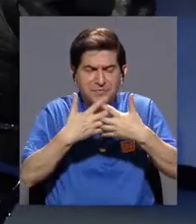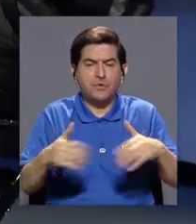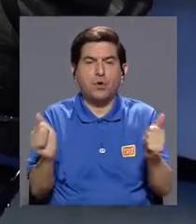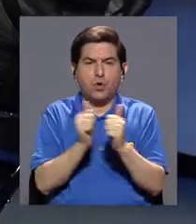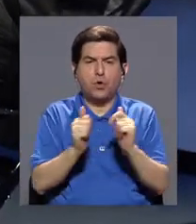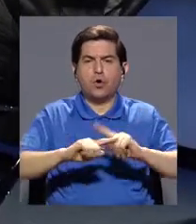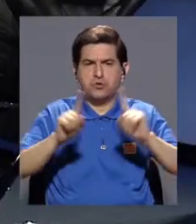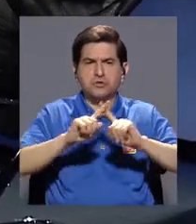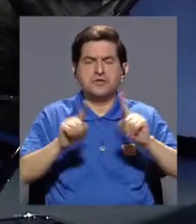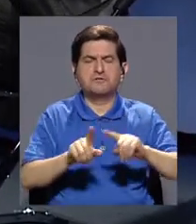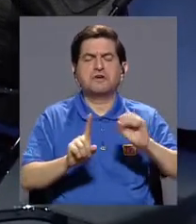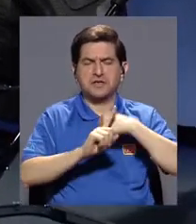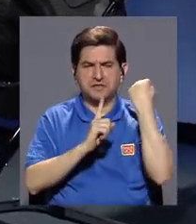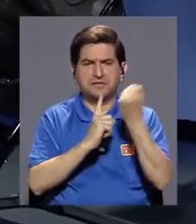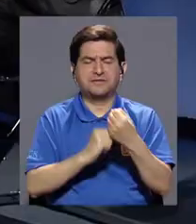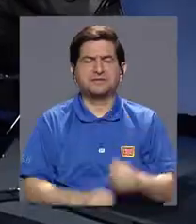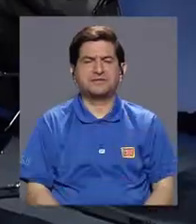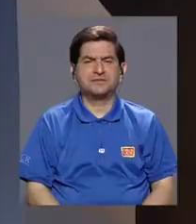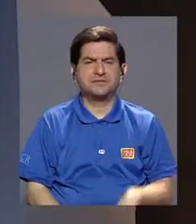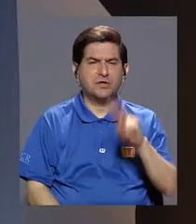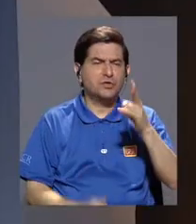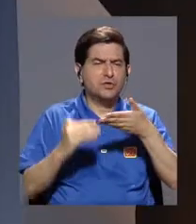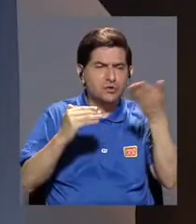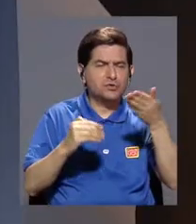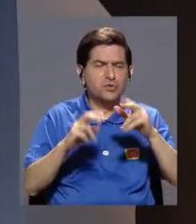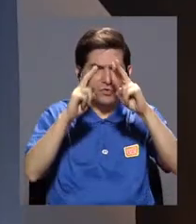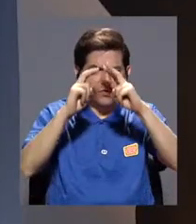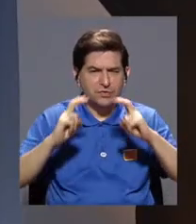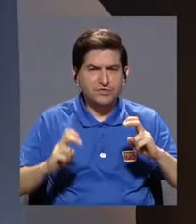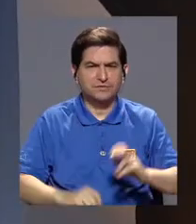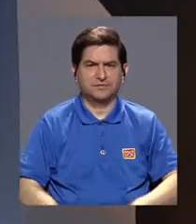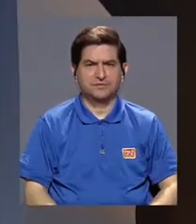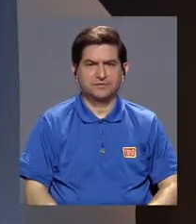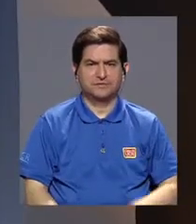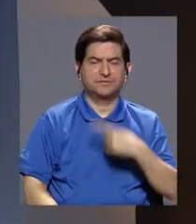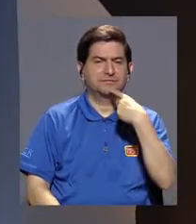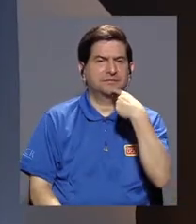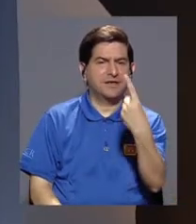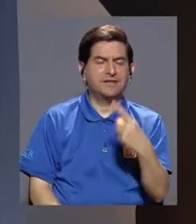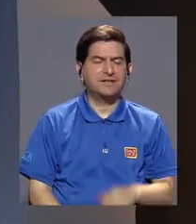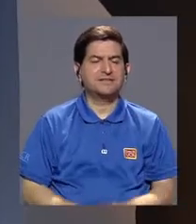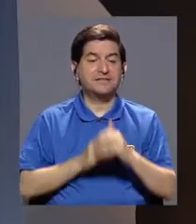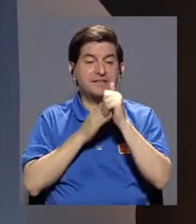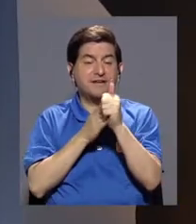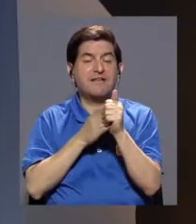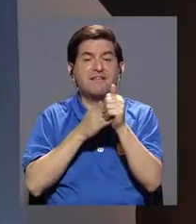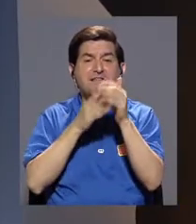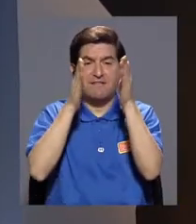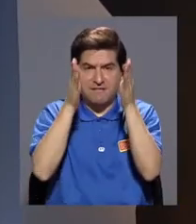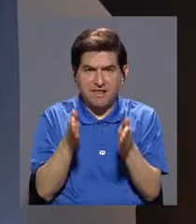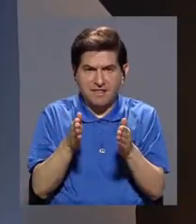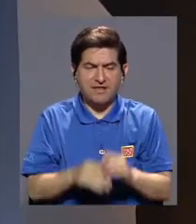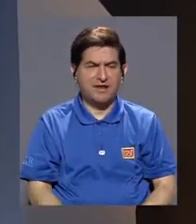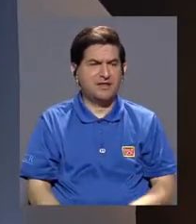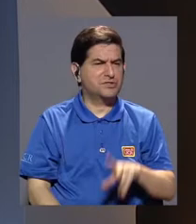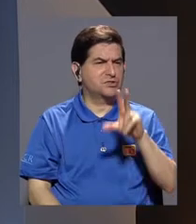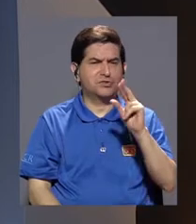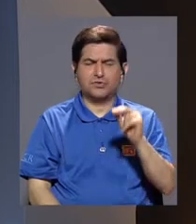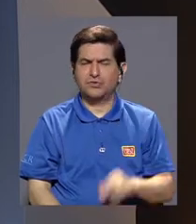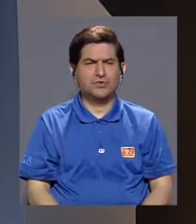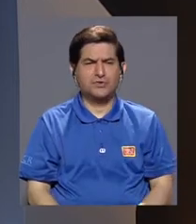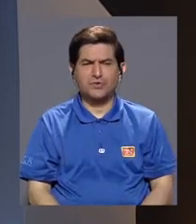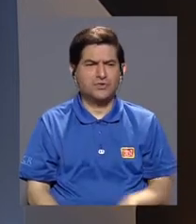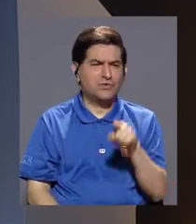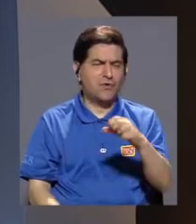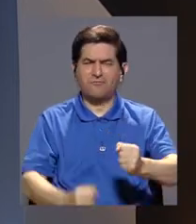diferencias. Quiero que lo desmenucemos por dos cosas. Cuando hablamos de que esos liderazgos no son liderazgos potables o